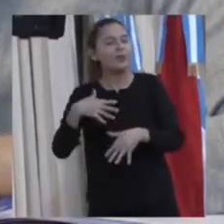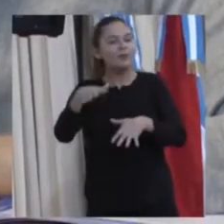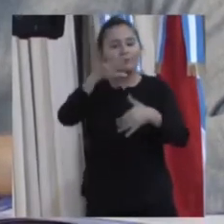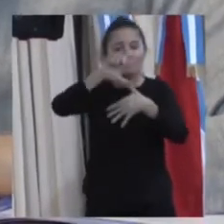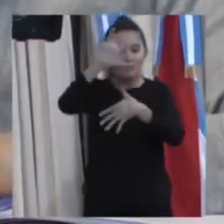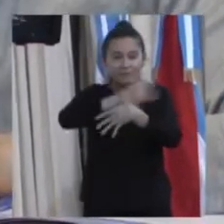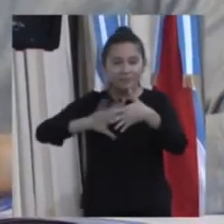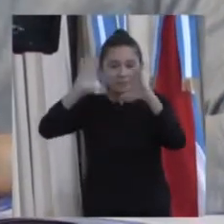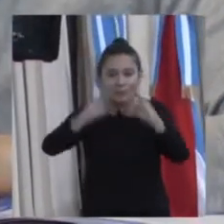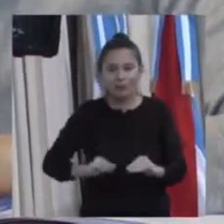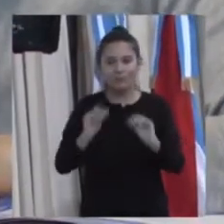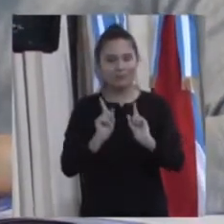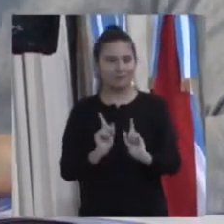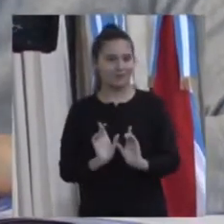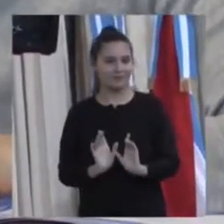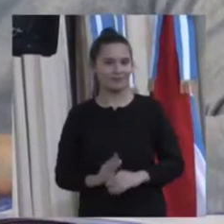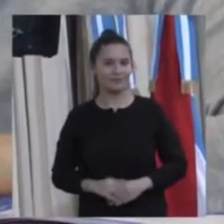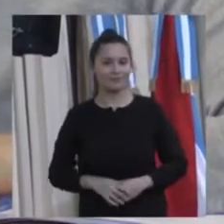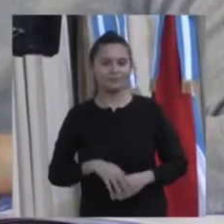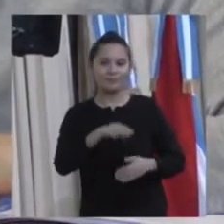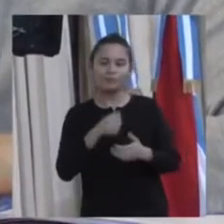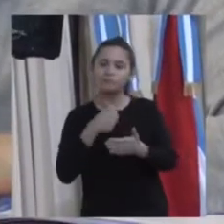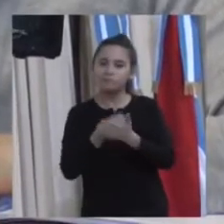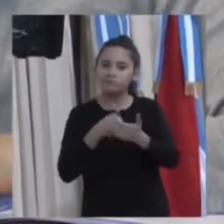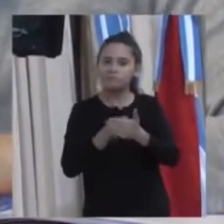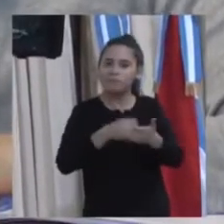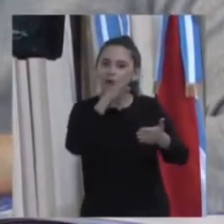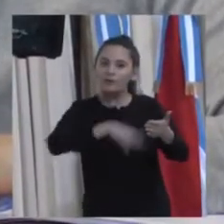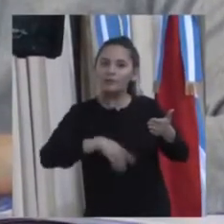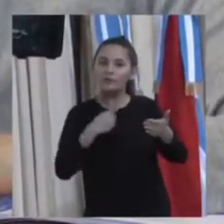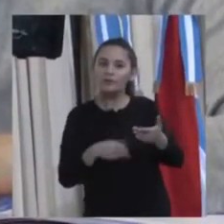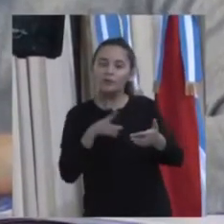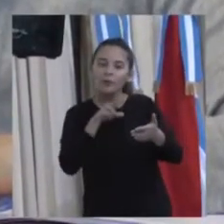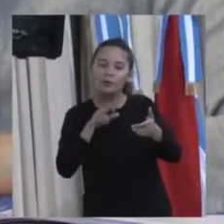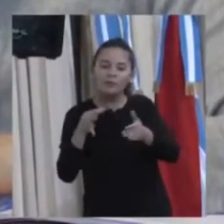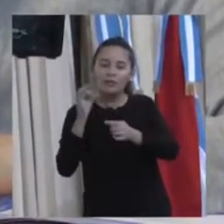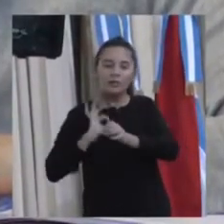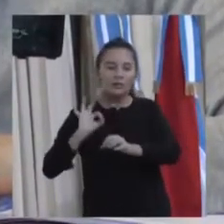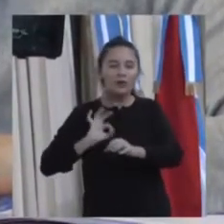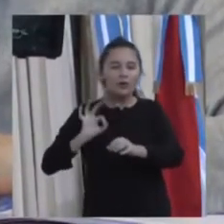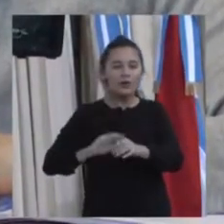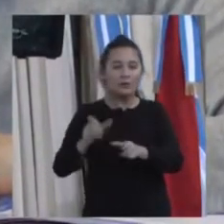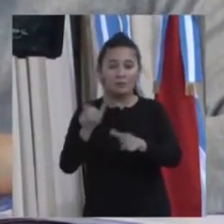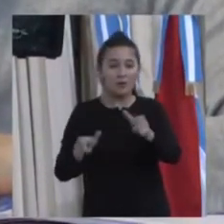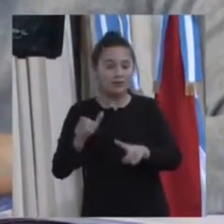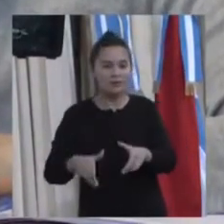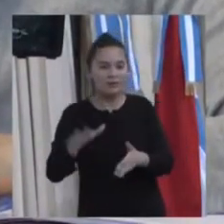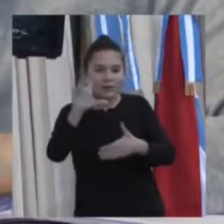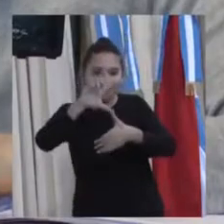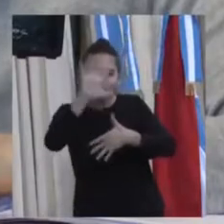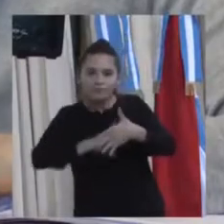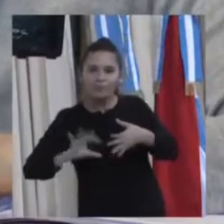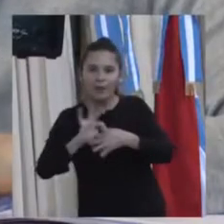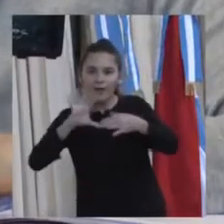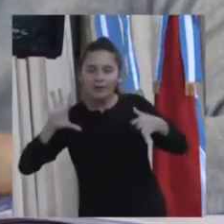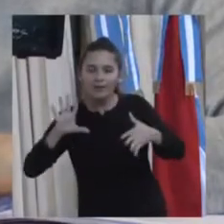Latinoamérica. El manifiesto propone una lectura del tiempo. Hombres de una república libre, acabamos de romper la última cadena